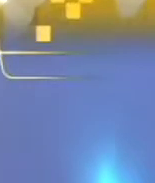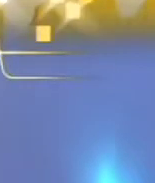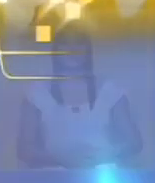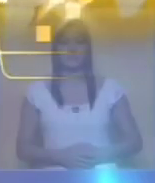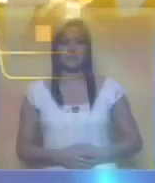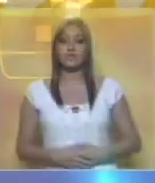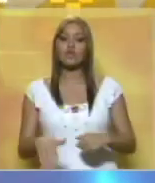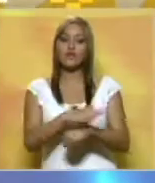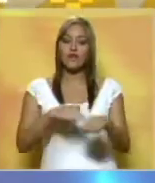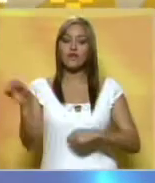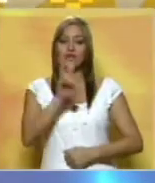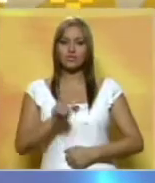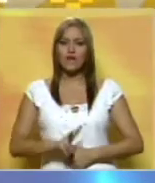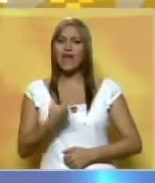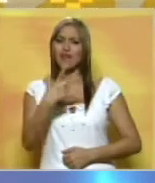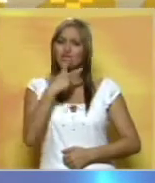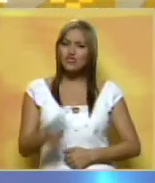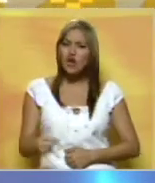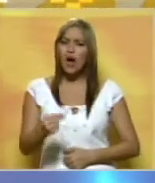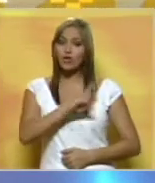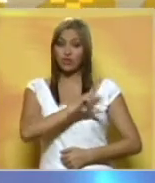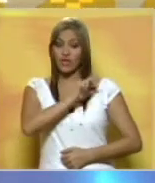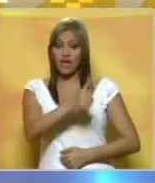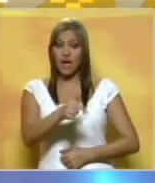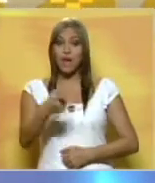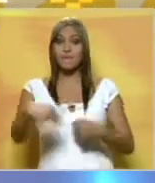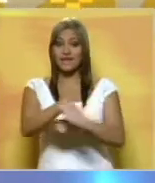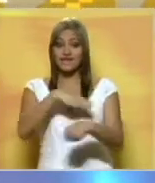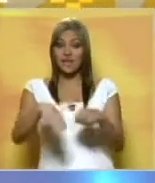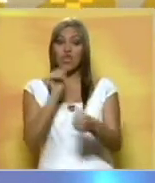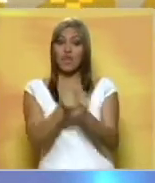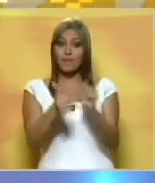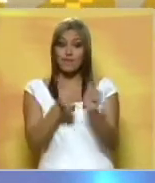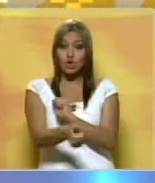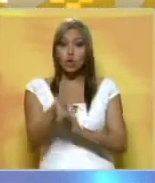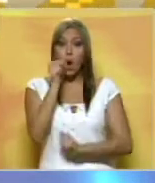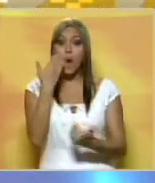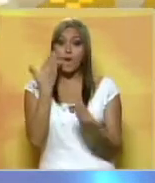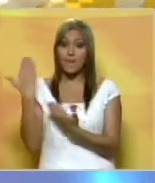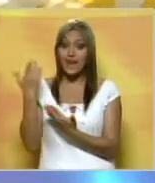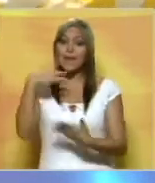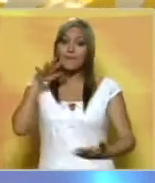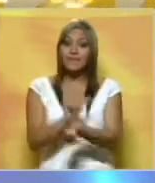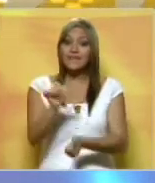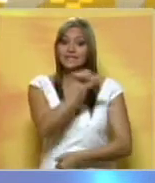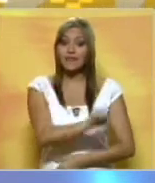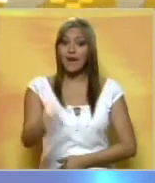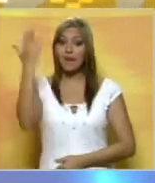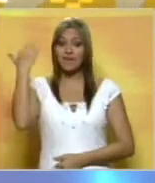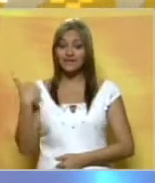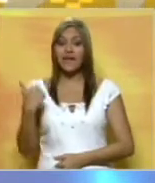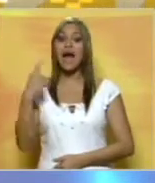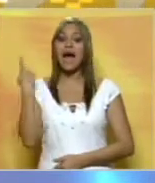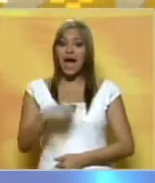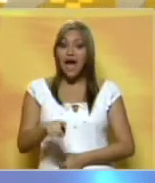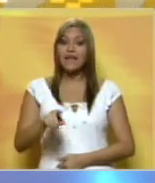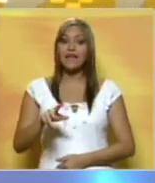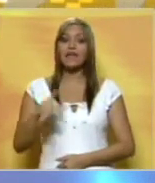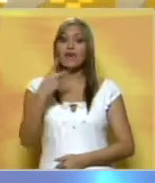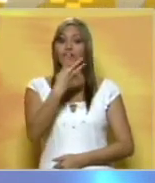El gobierno venezolano negó ante las autoridades búlgaras que el funcionario del Ministerio del Deporte, Ovidio Almeida, detenido la semana pasada en el aeropuerto de Sofía